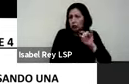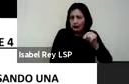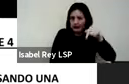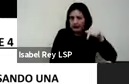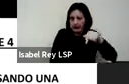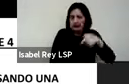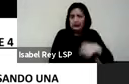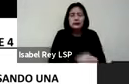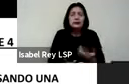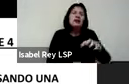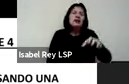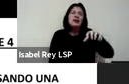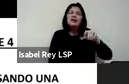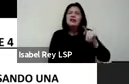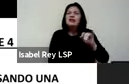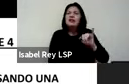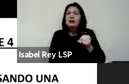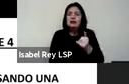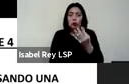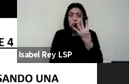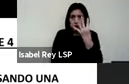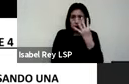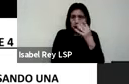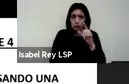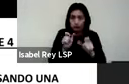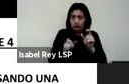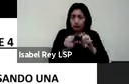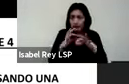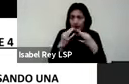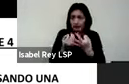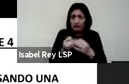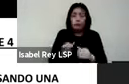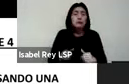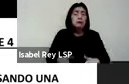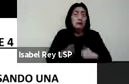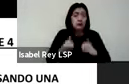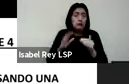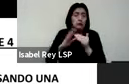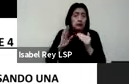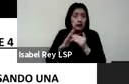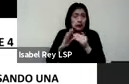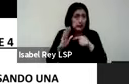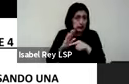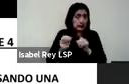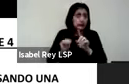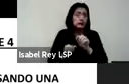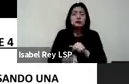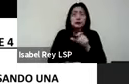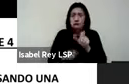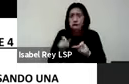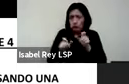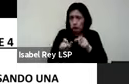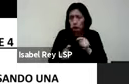Texas. 4 personas de la familia Aragonés vivían en una casa y estas personas